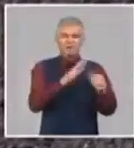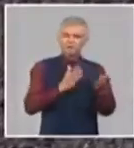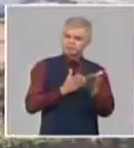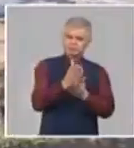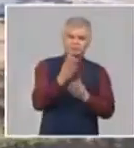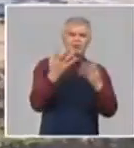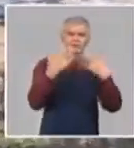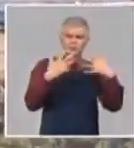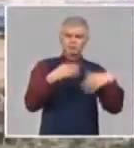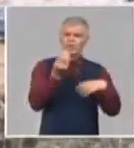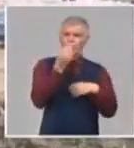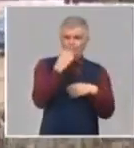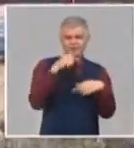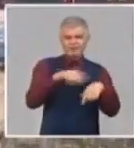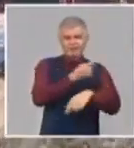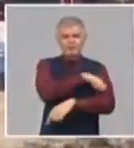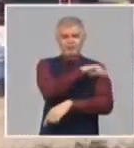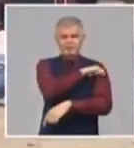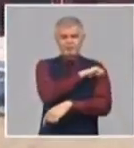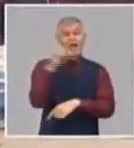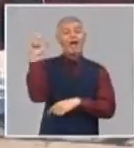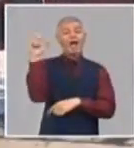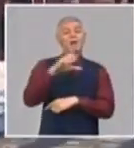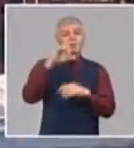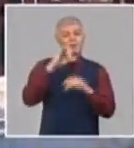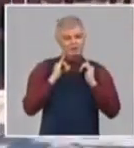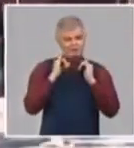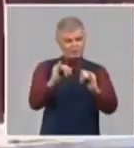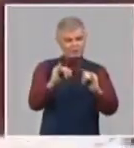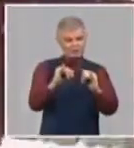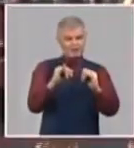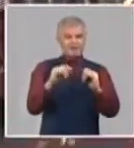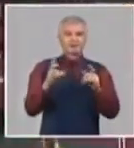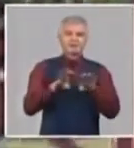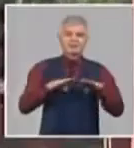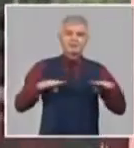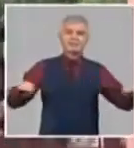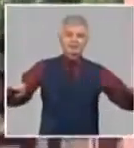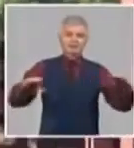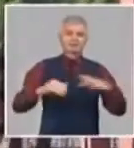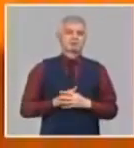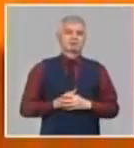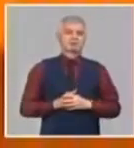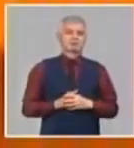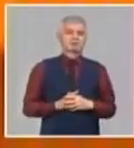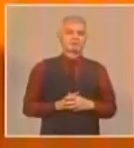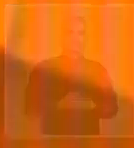pueblo. Desde Camagüey, Alex López Almaguer, especial para la Mesa Redonda.